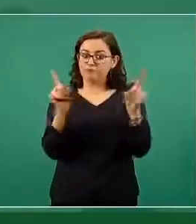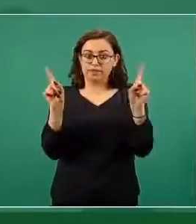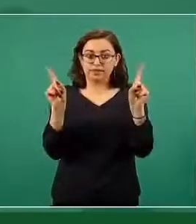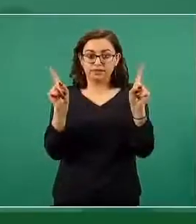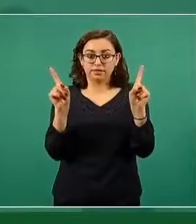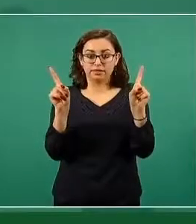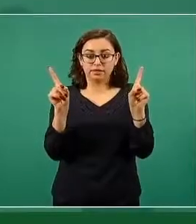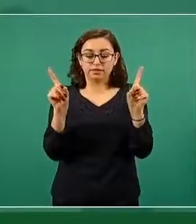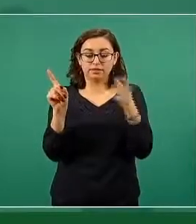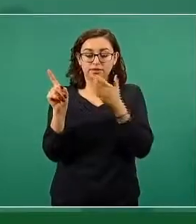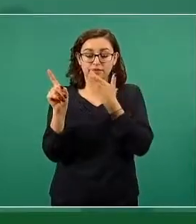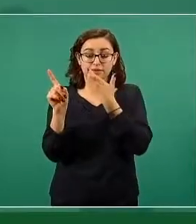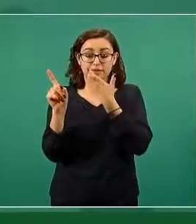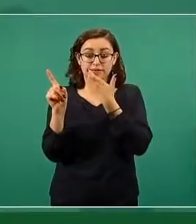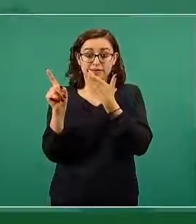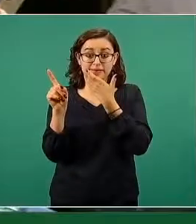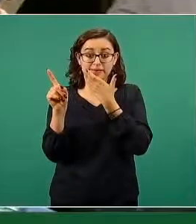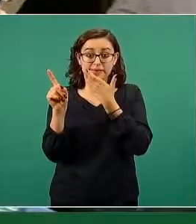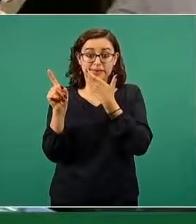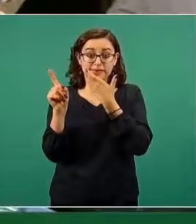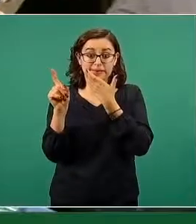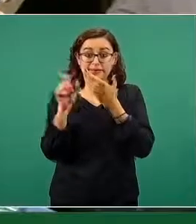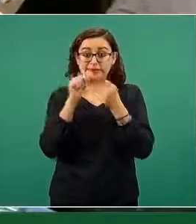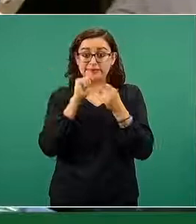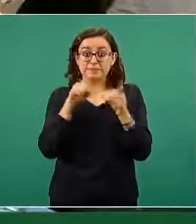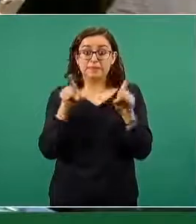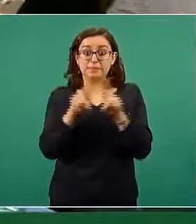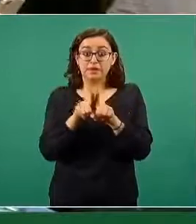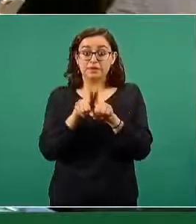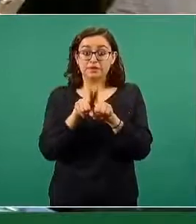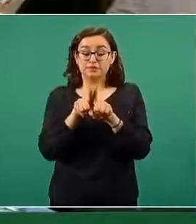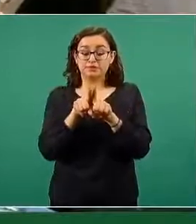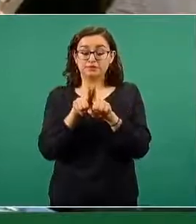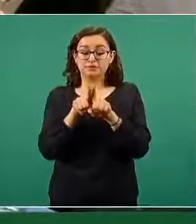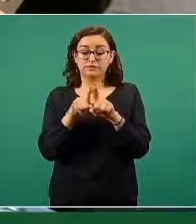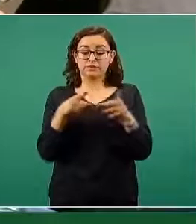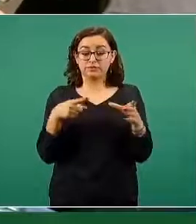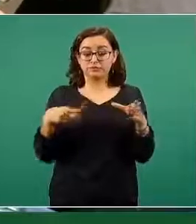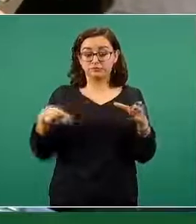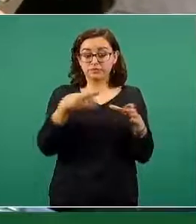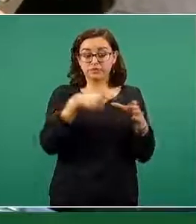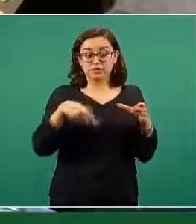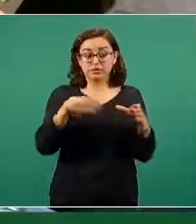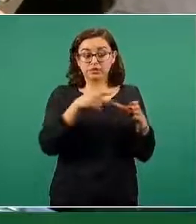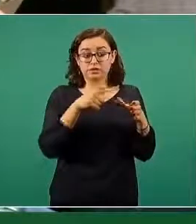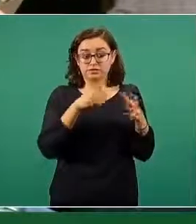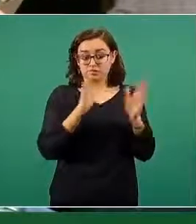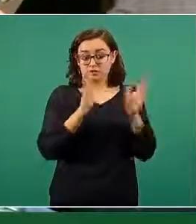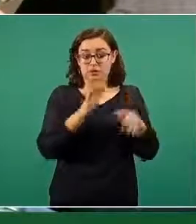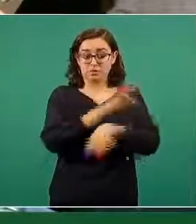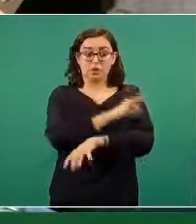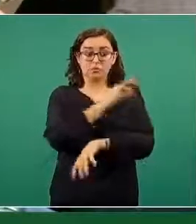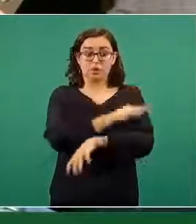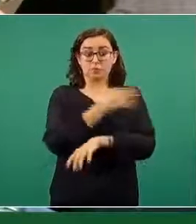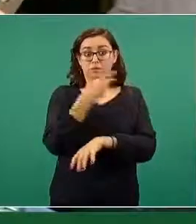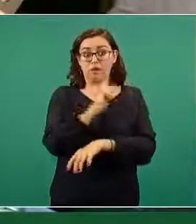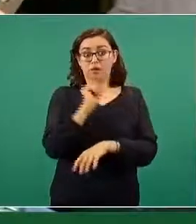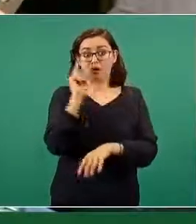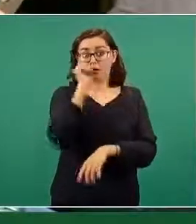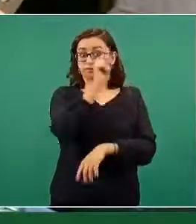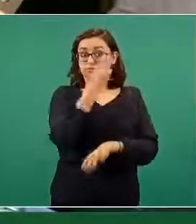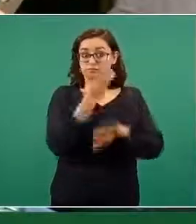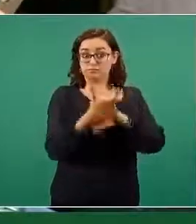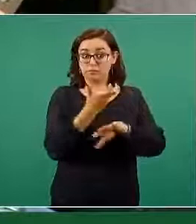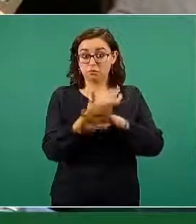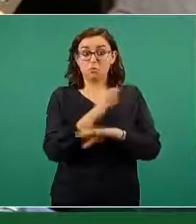Pues también la cifra que tienen respecto a este sector que ya logró aplicarse la dosis, pero en Estados Unidos, si me pudiera dar